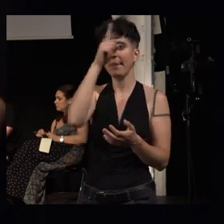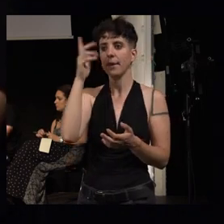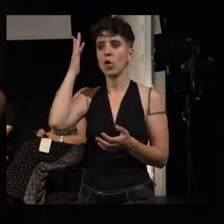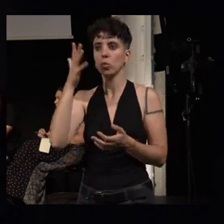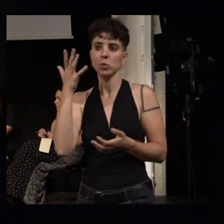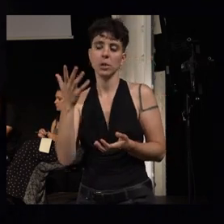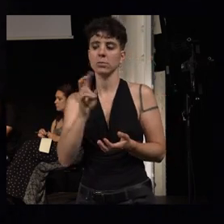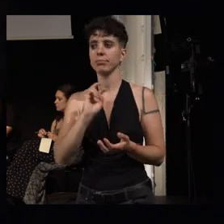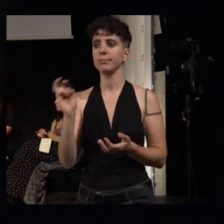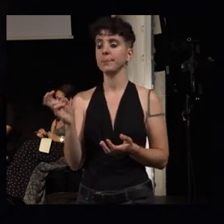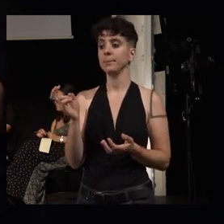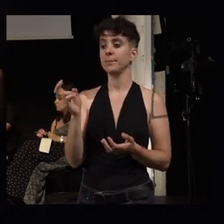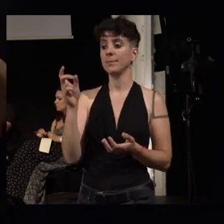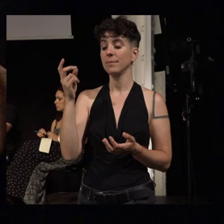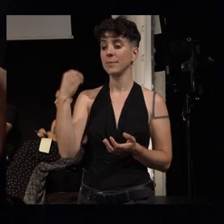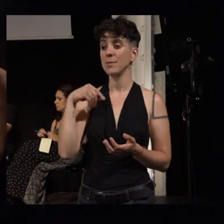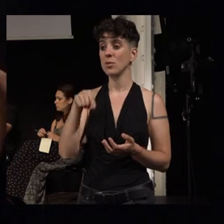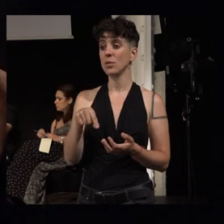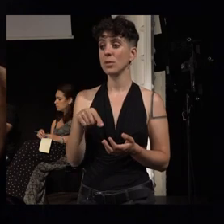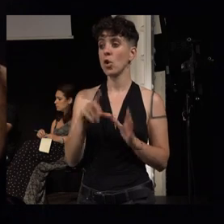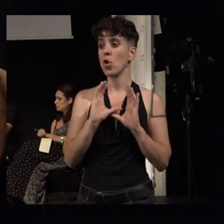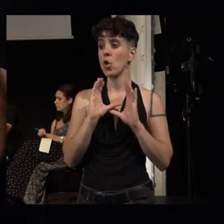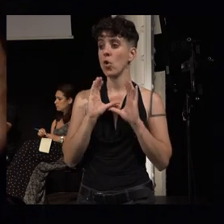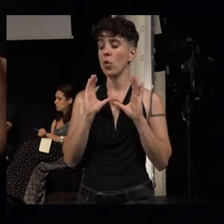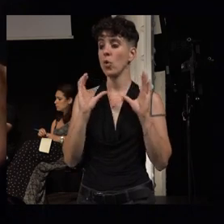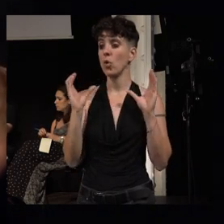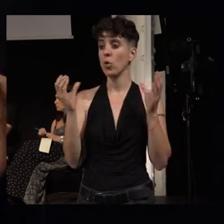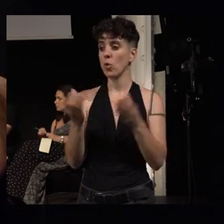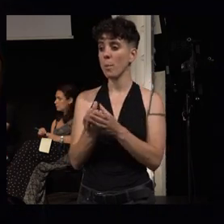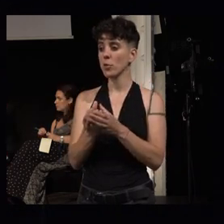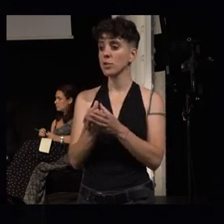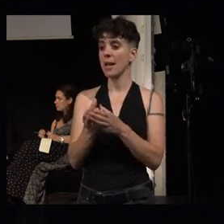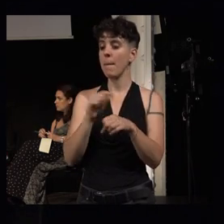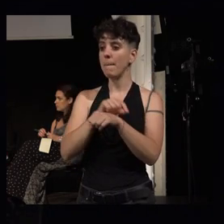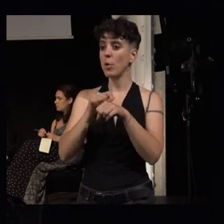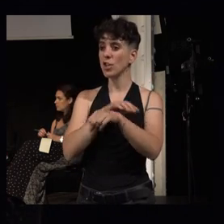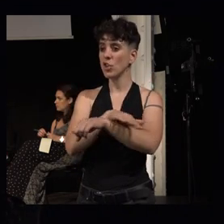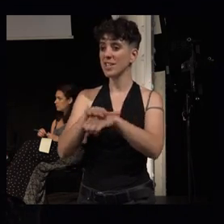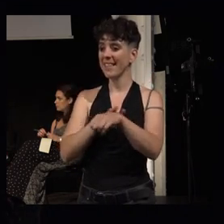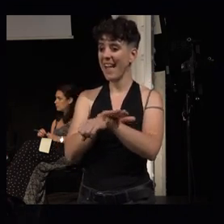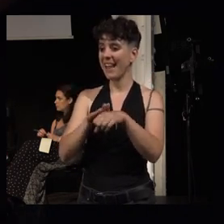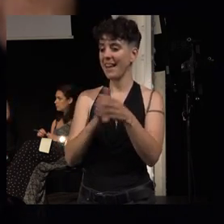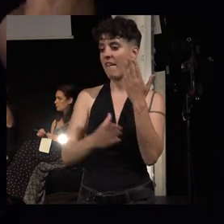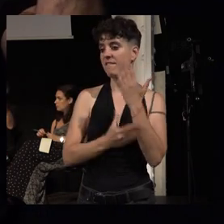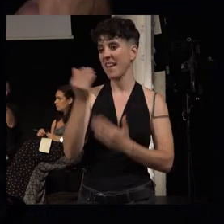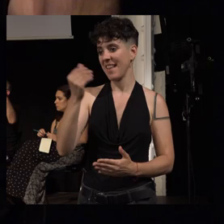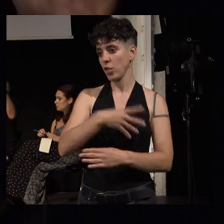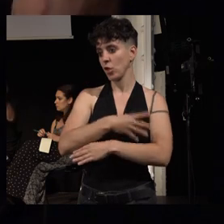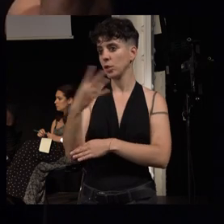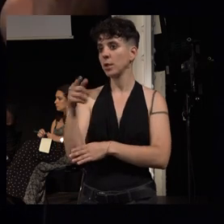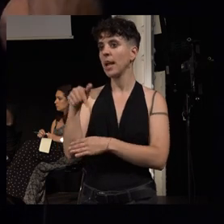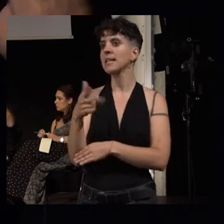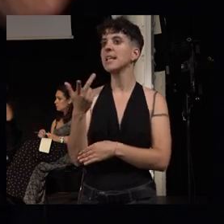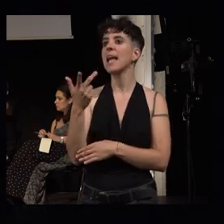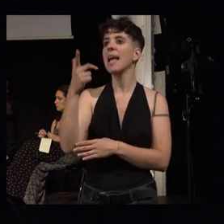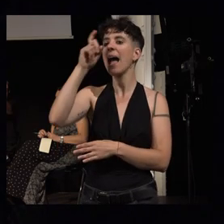tal, resulta que son los grupos que forman parte de una política estatal, que es la de la FEL, y la que dice, mira, este es el lema para este año en el Orgullo